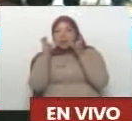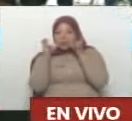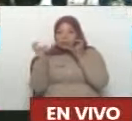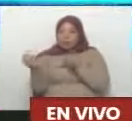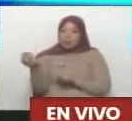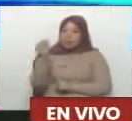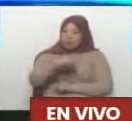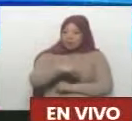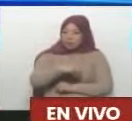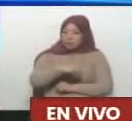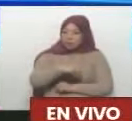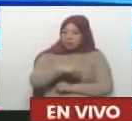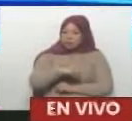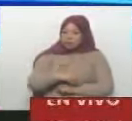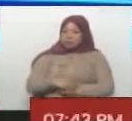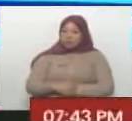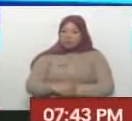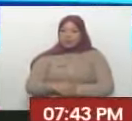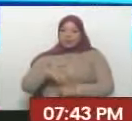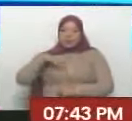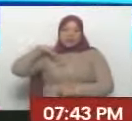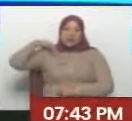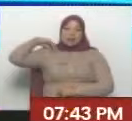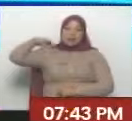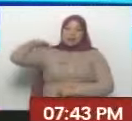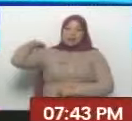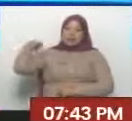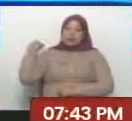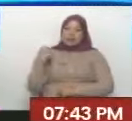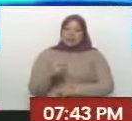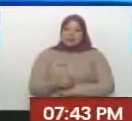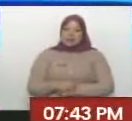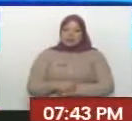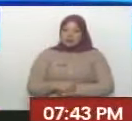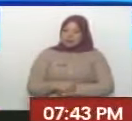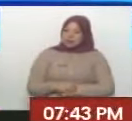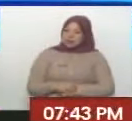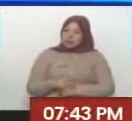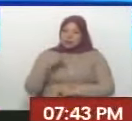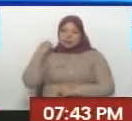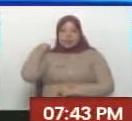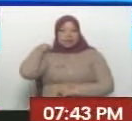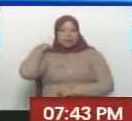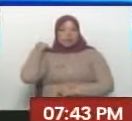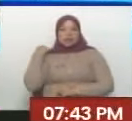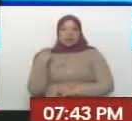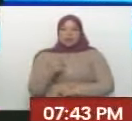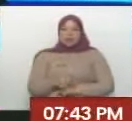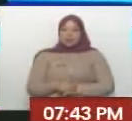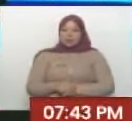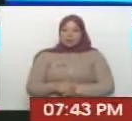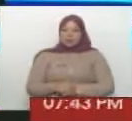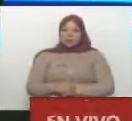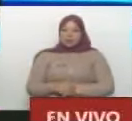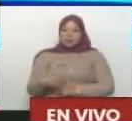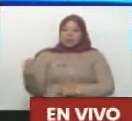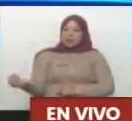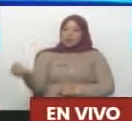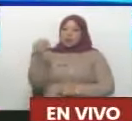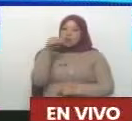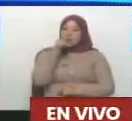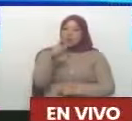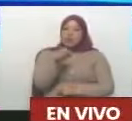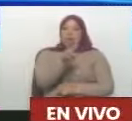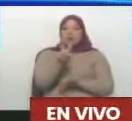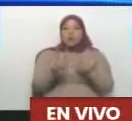detalles. Habrá detalles en su momento. Vámonos acá, ni una perlita, presidente. Bueno, aumentan a más